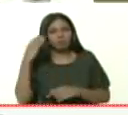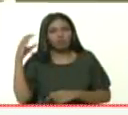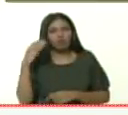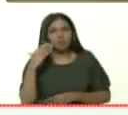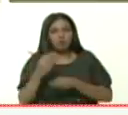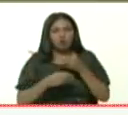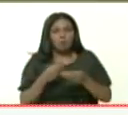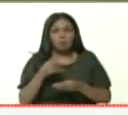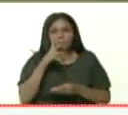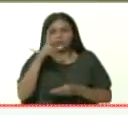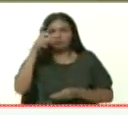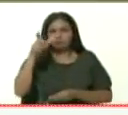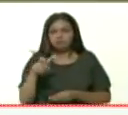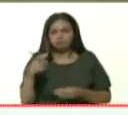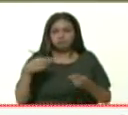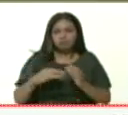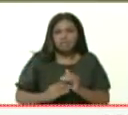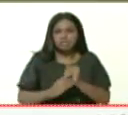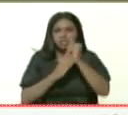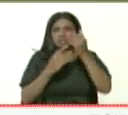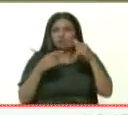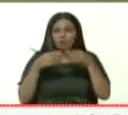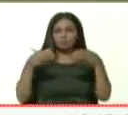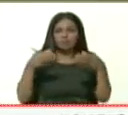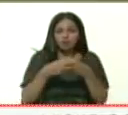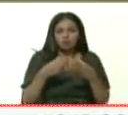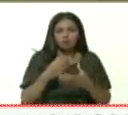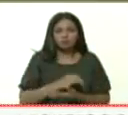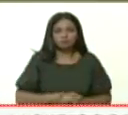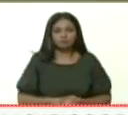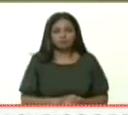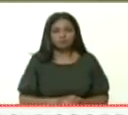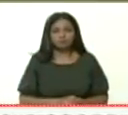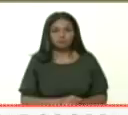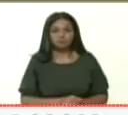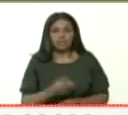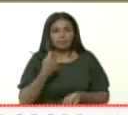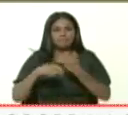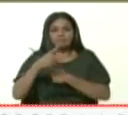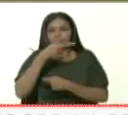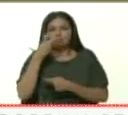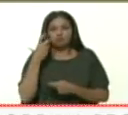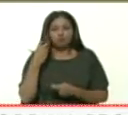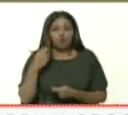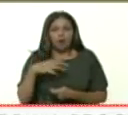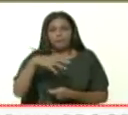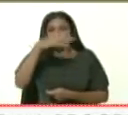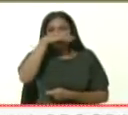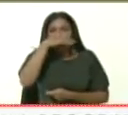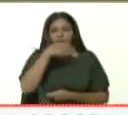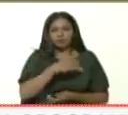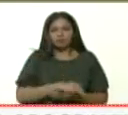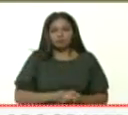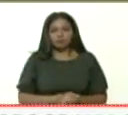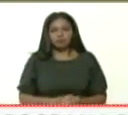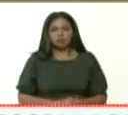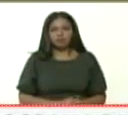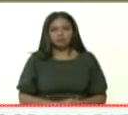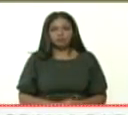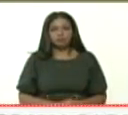como criminales y líderes de este grupo de narcotraficantes y paramilitares.